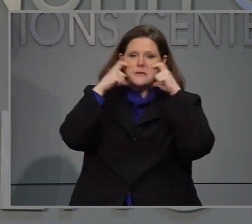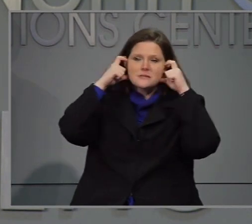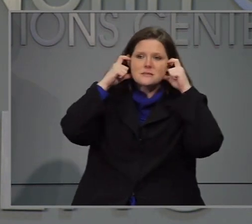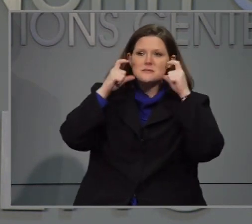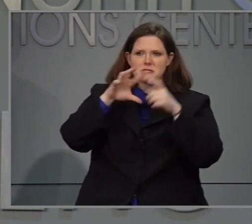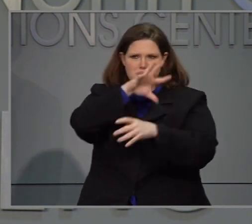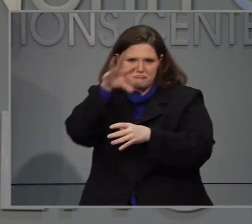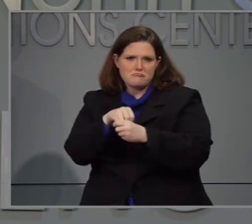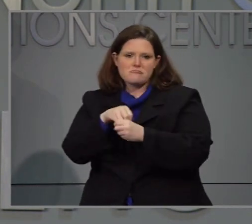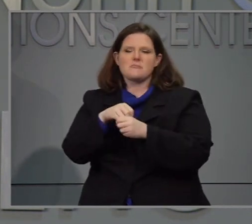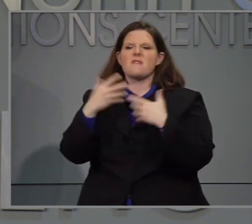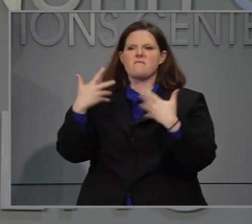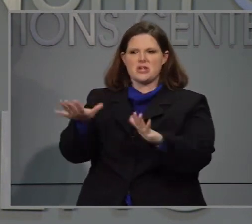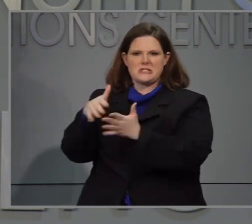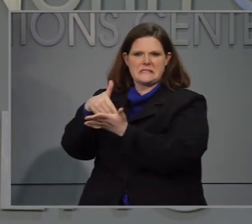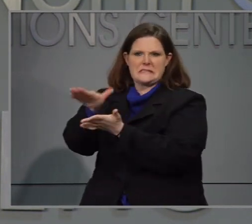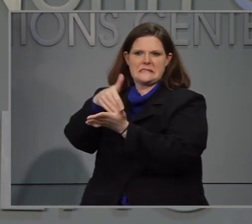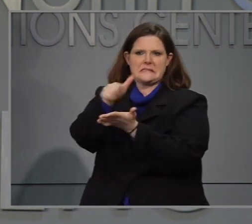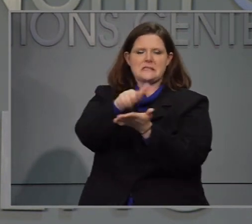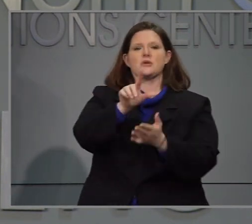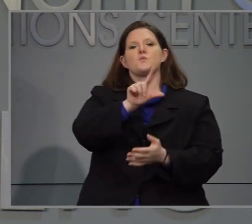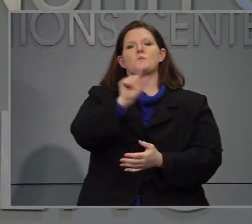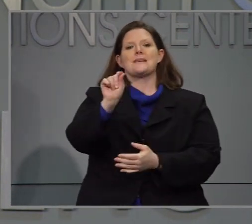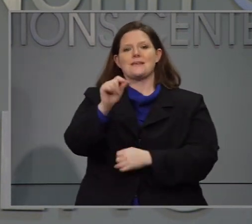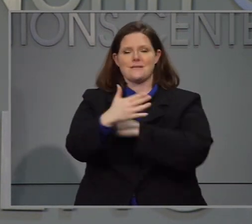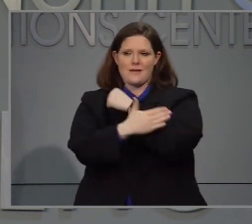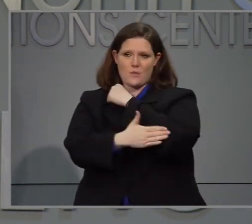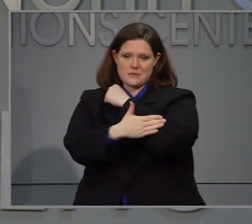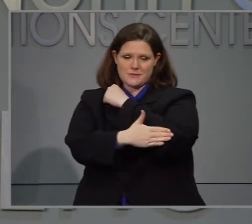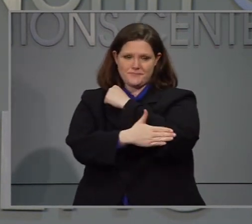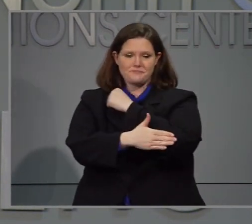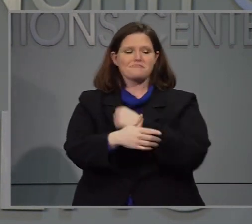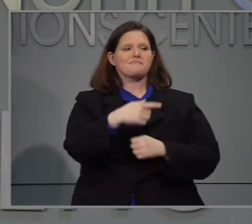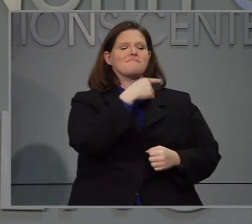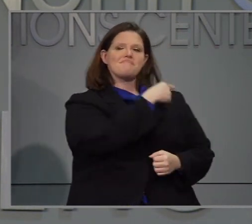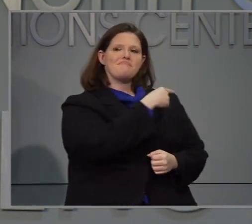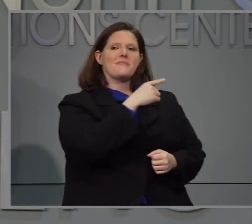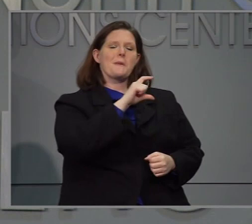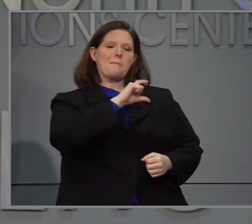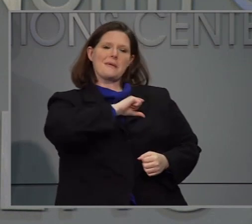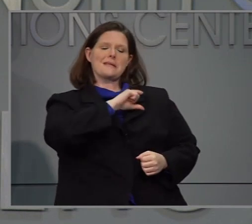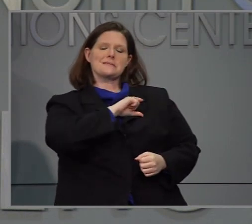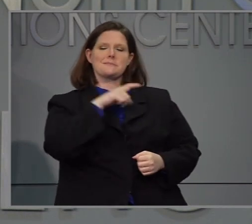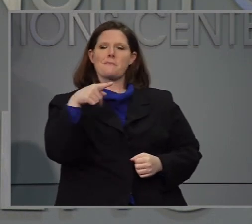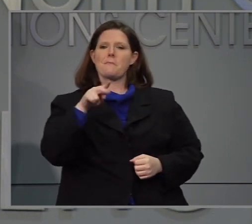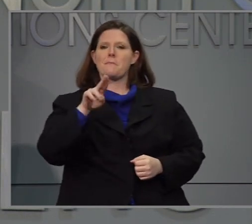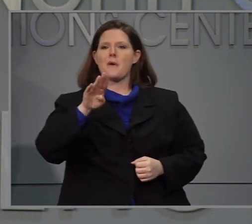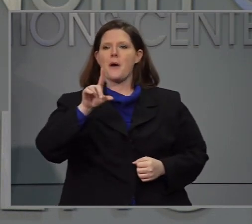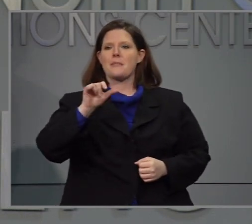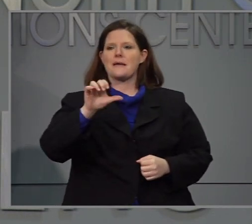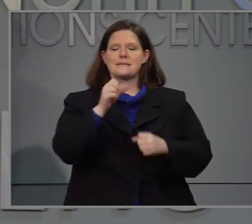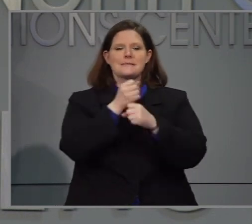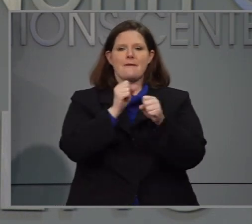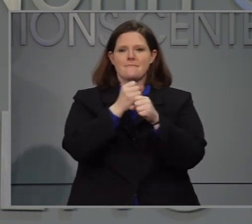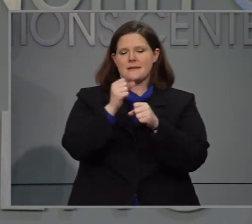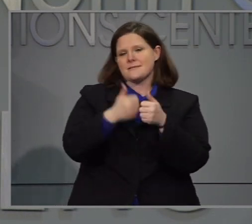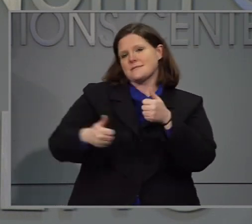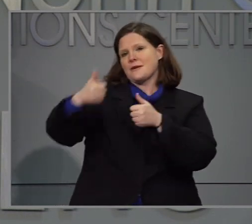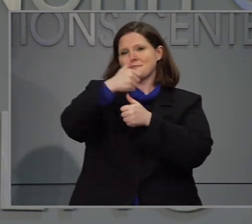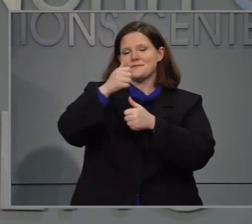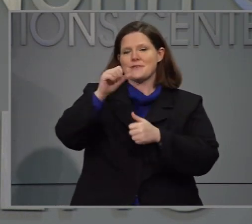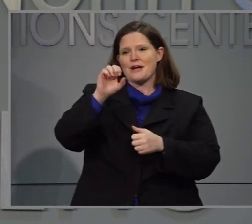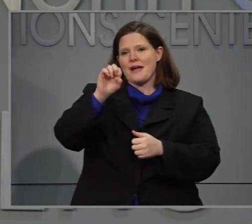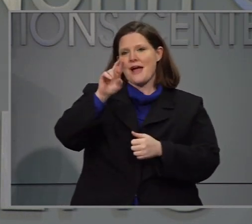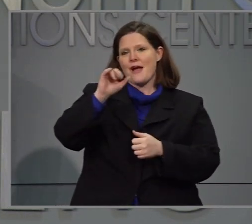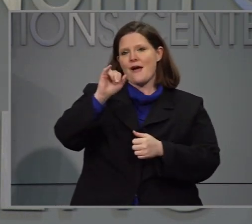otros envíos y entregamos a 50 condados. En nombre del secretario de Seguridad Pública, Eric Hoods,